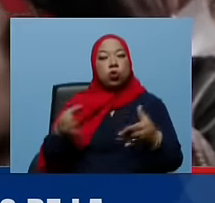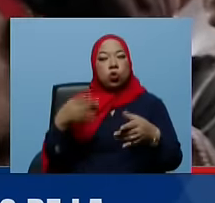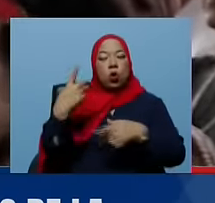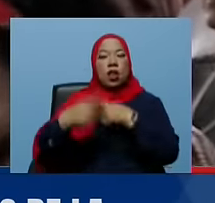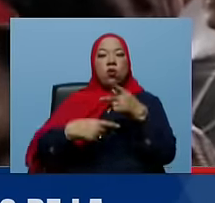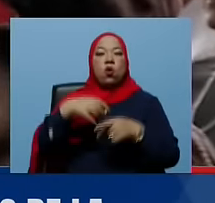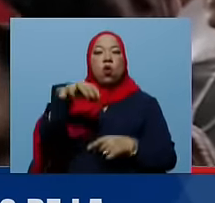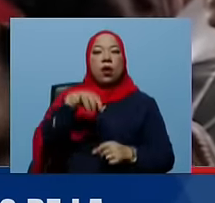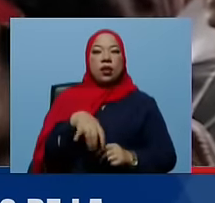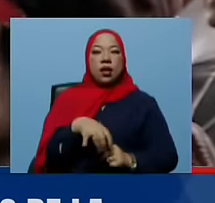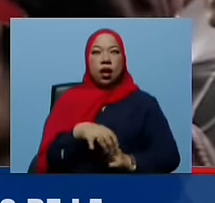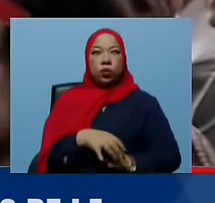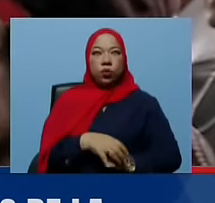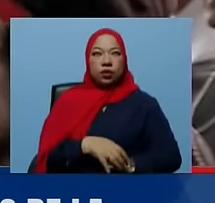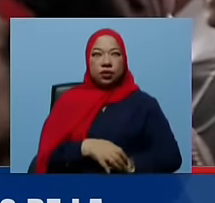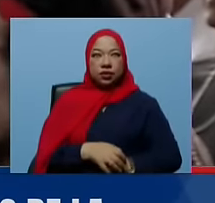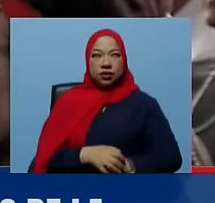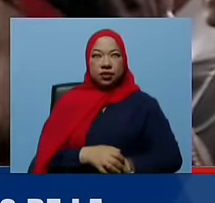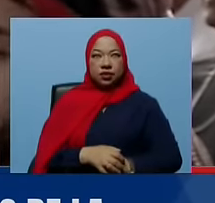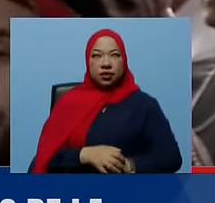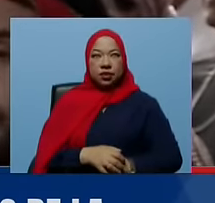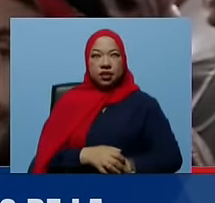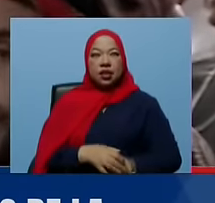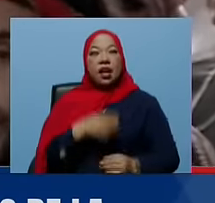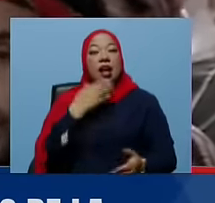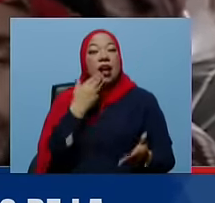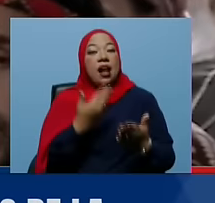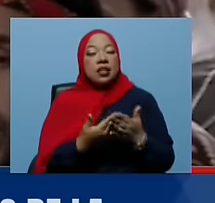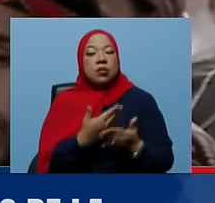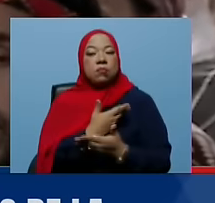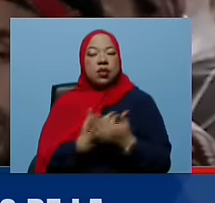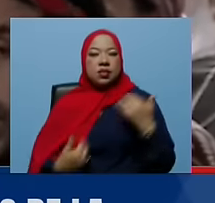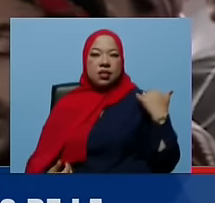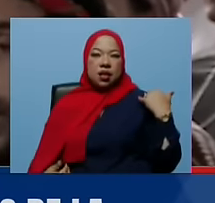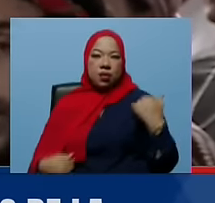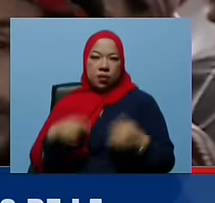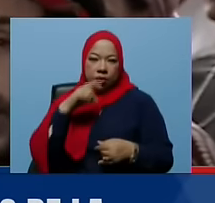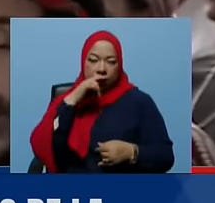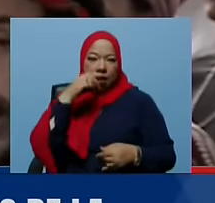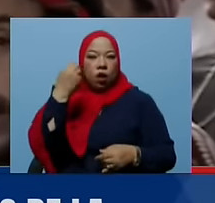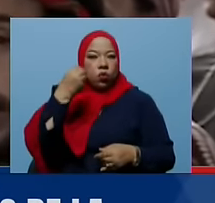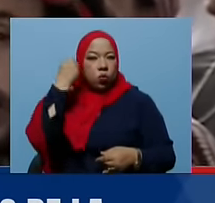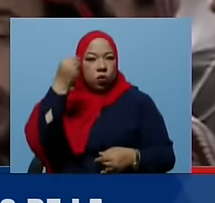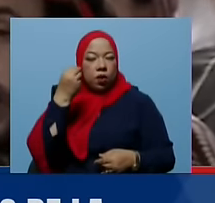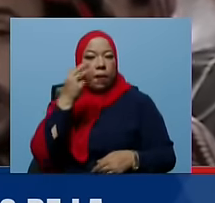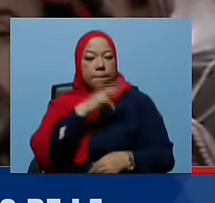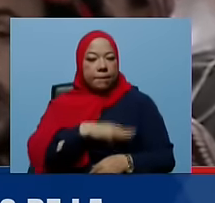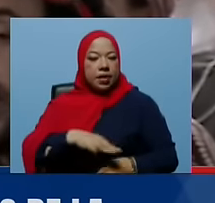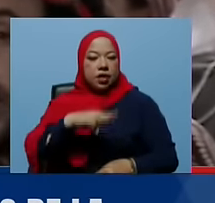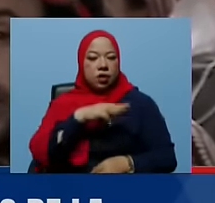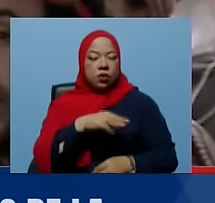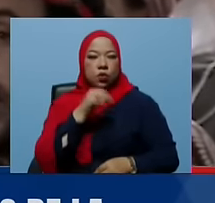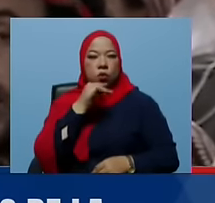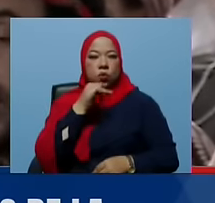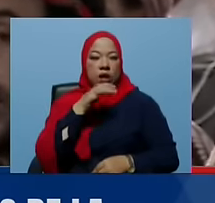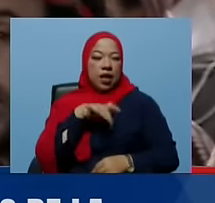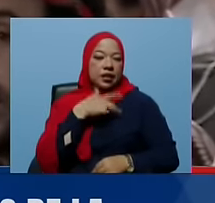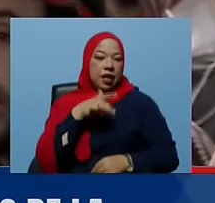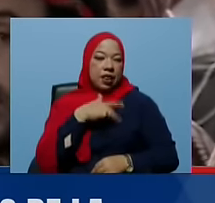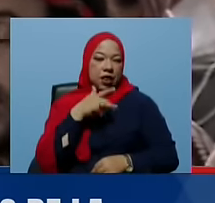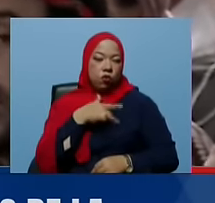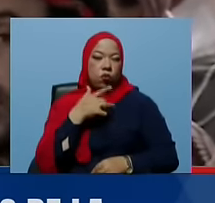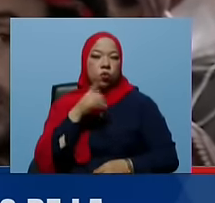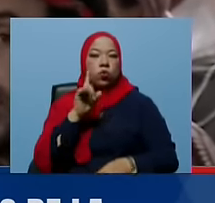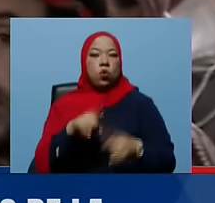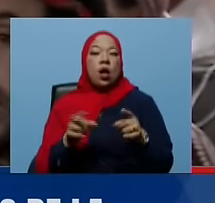estadales. Primero agradecerle, presidente, de verdad, por la creación de esta gran misión que sentimos era